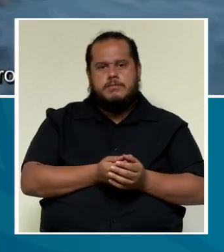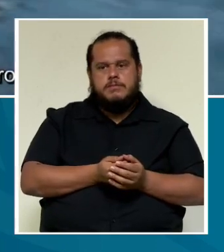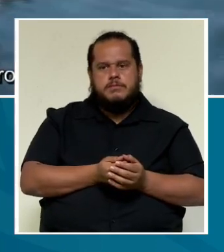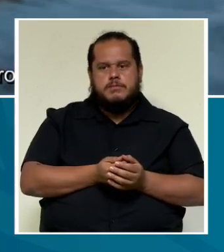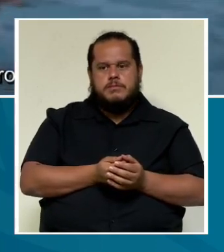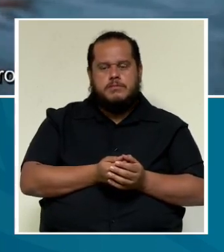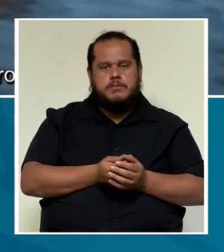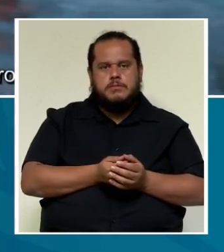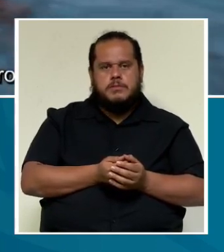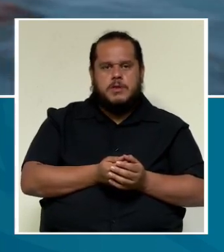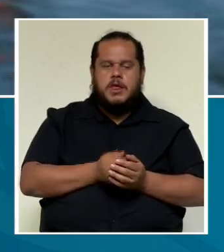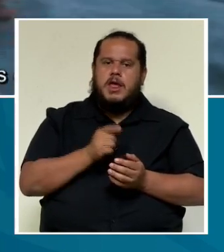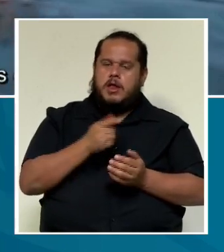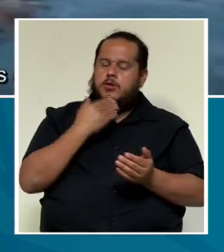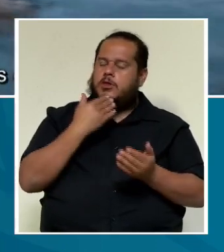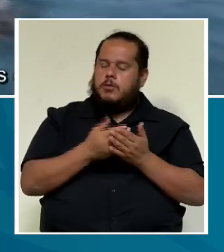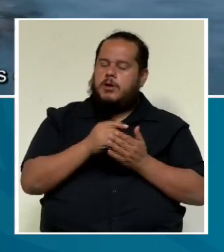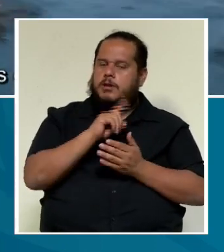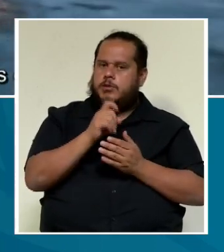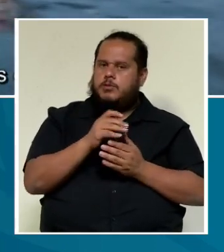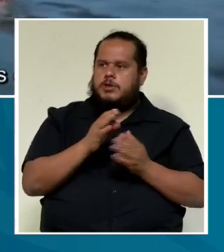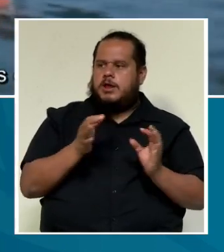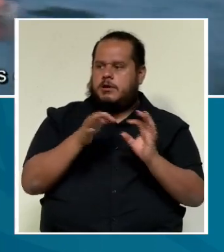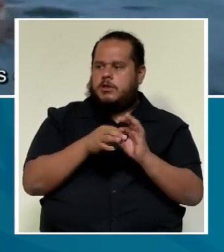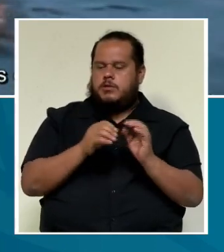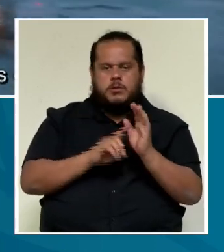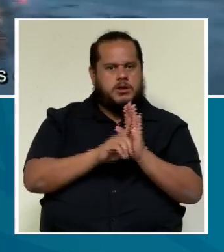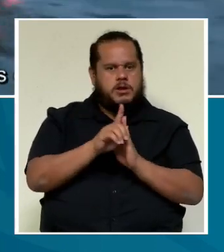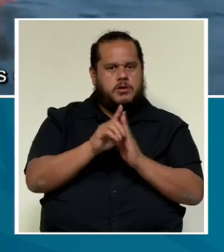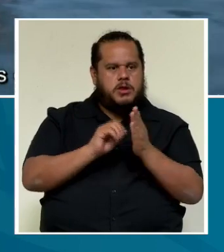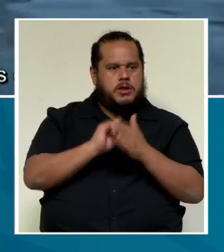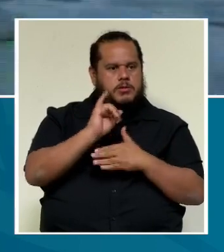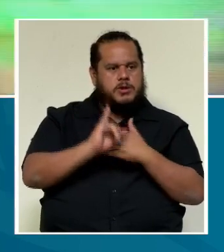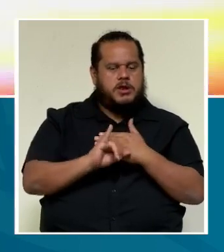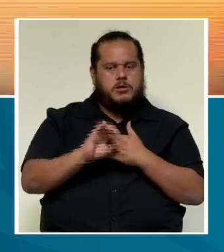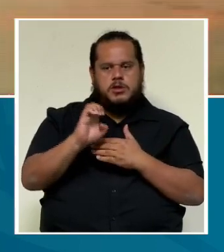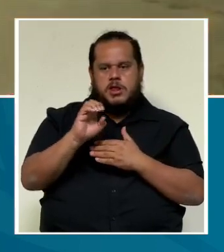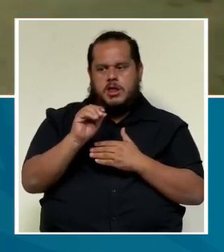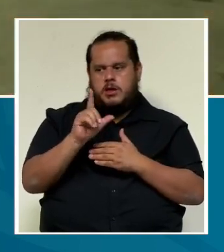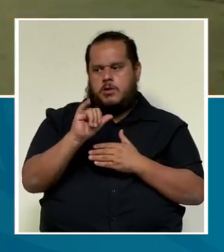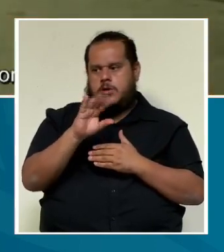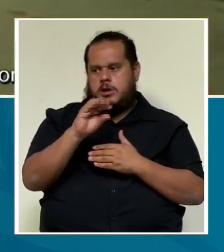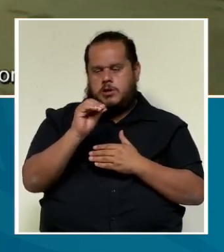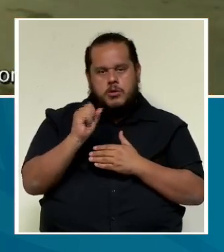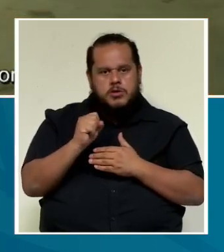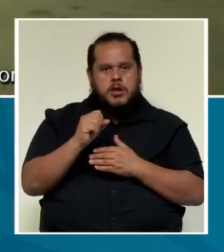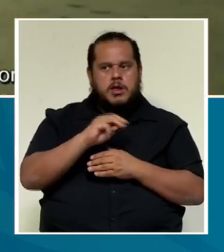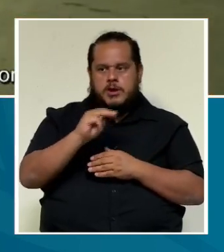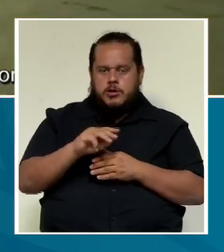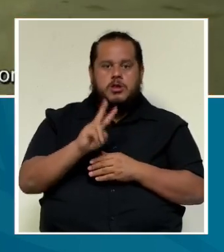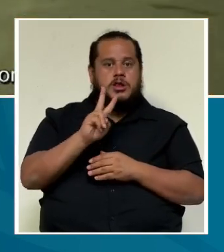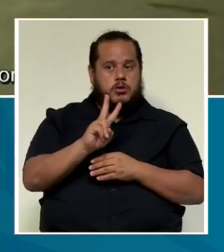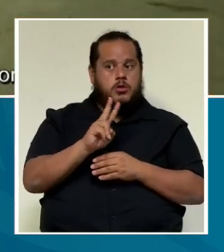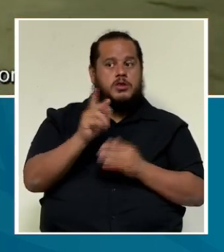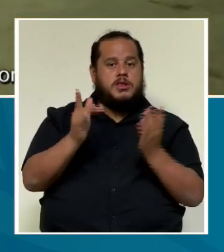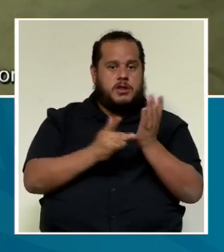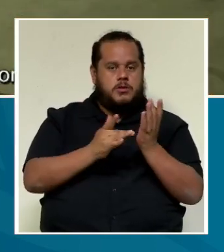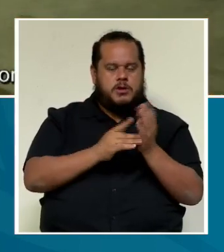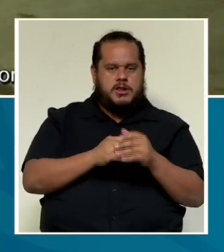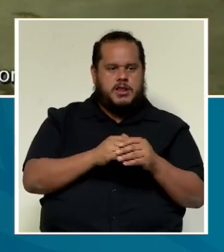Esta es una muy buena pregunta, porque en relación con los desarrollos de proyectos eólicos marinos existen dos tecnologías de cimentación.